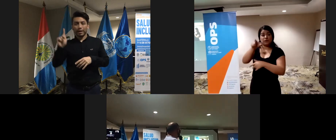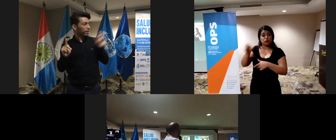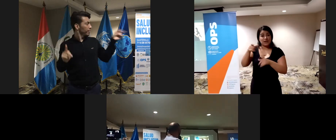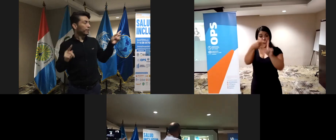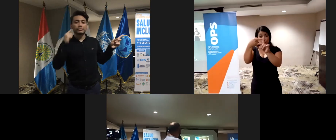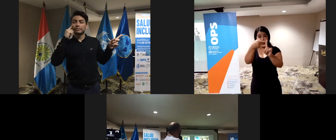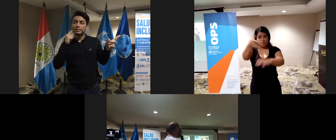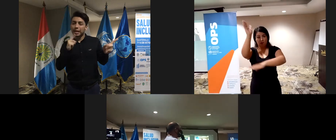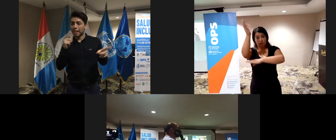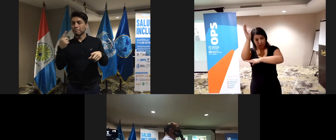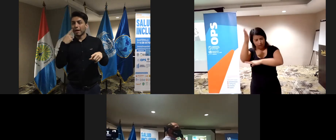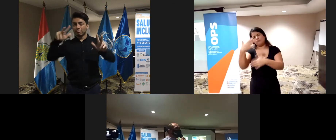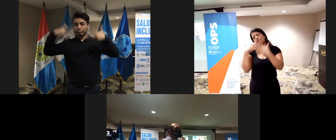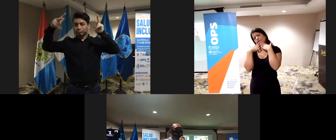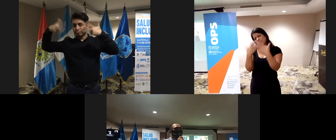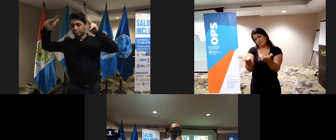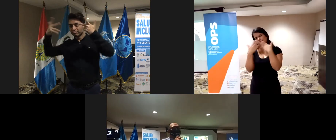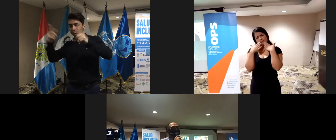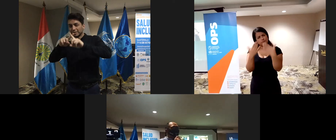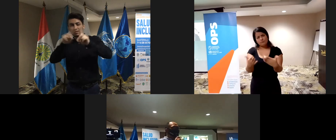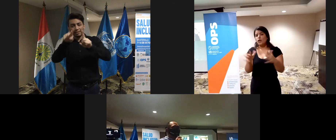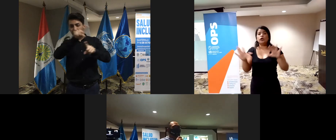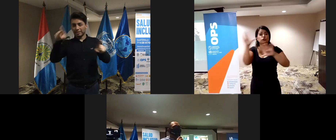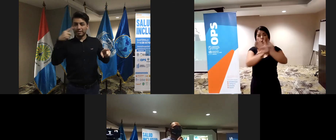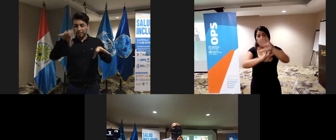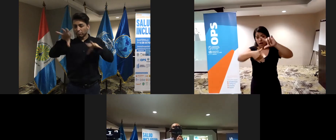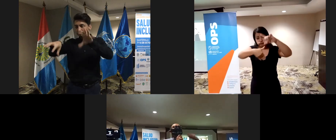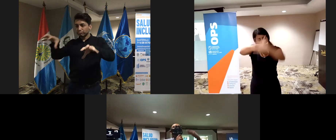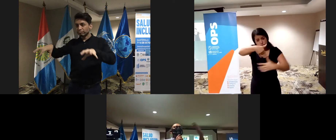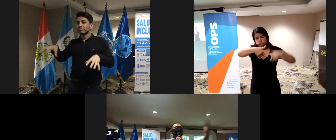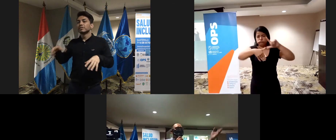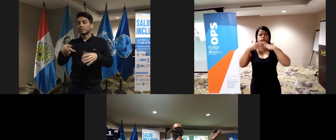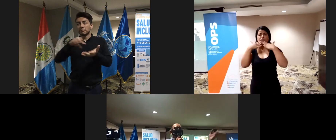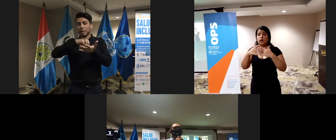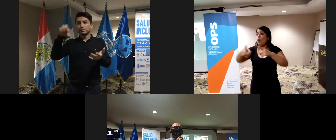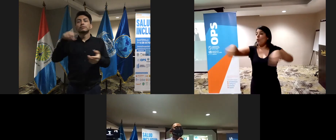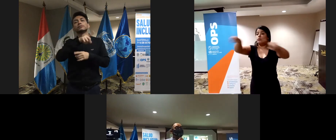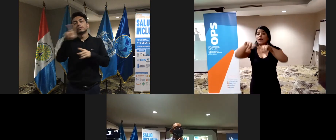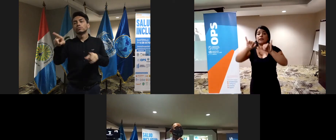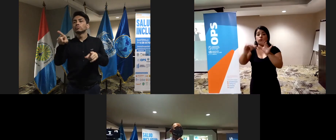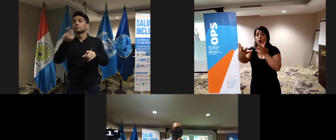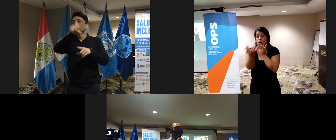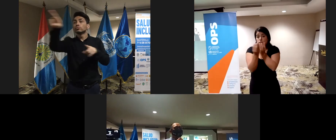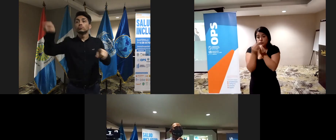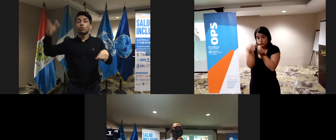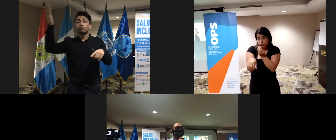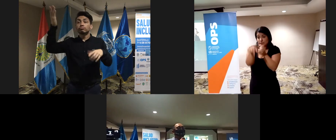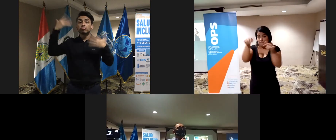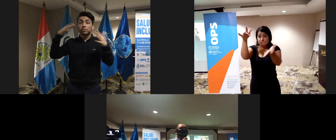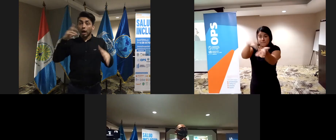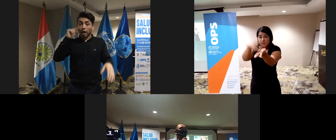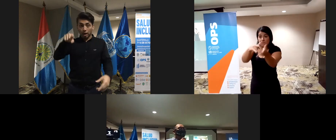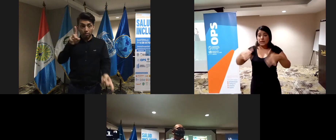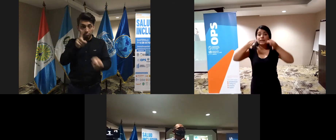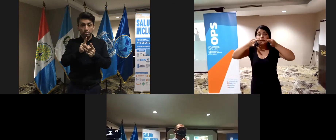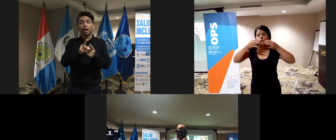línea, a todos los panelistas que estuvieron desde diferentes partes de la región conectados y a todos ustedes que nos han acompañado de manera presencial, que